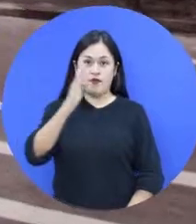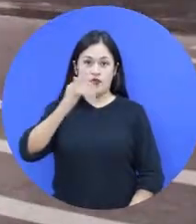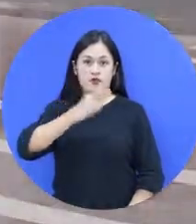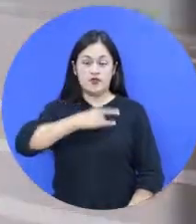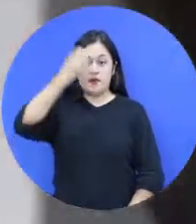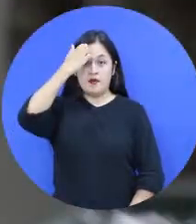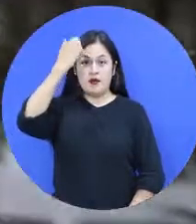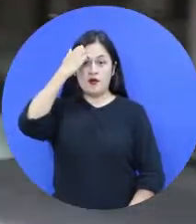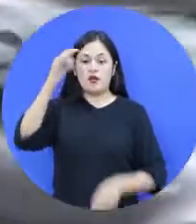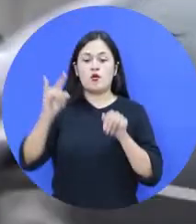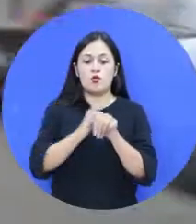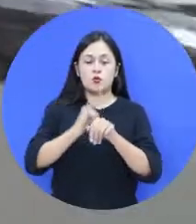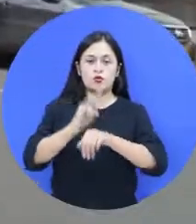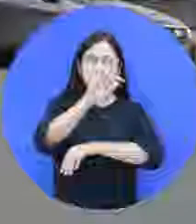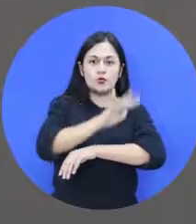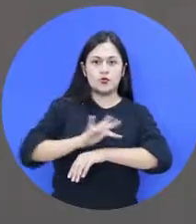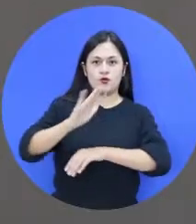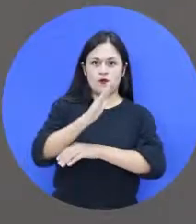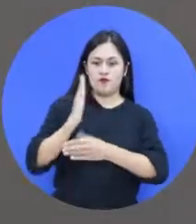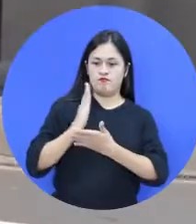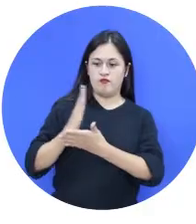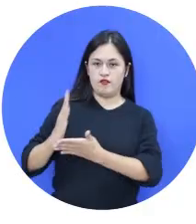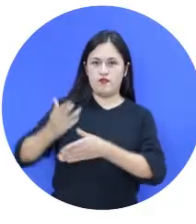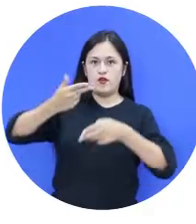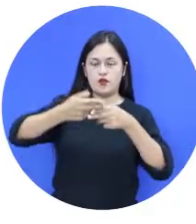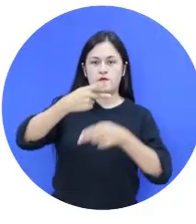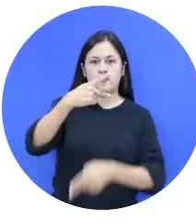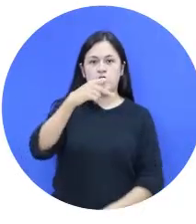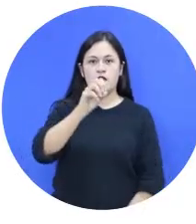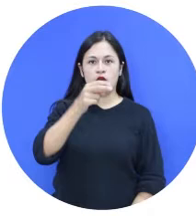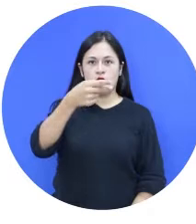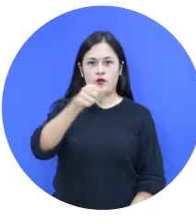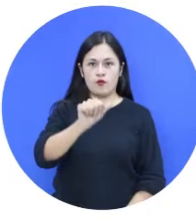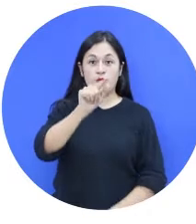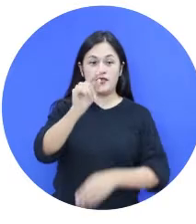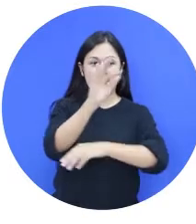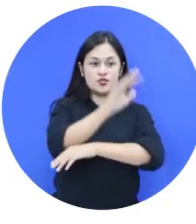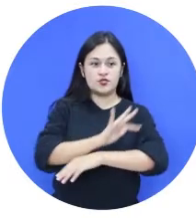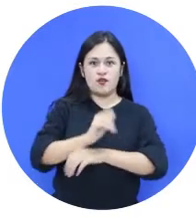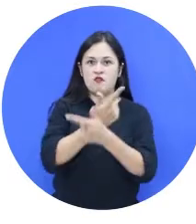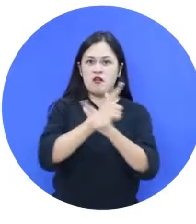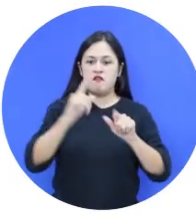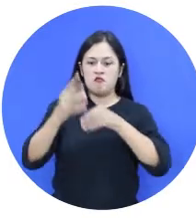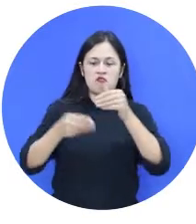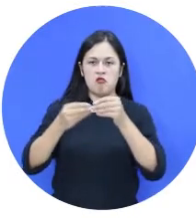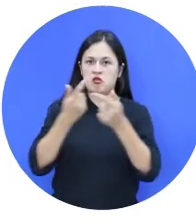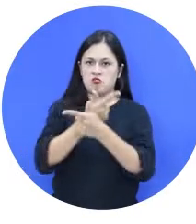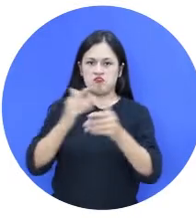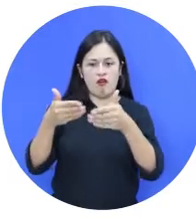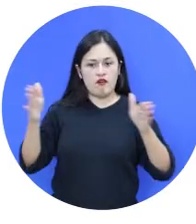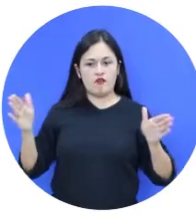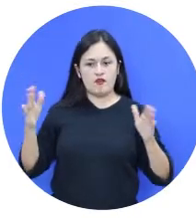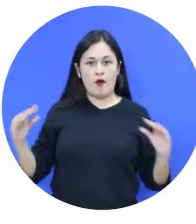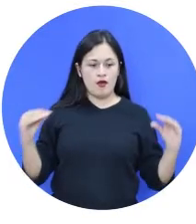La Biblioteca de la Universidad Pedagógica Nacional hace uso de un software bibliográfico llamado COBA, el cual es un software libre y de